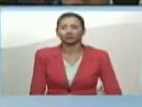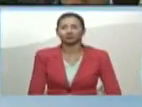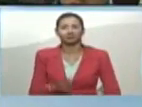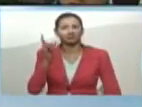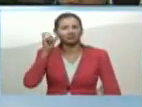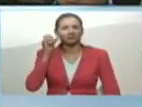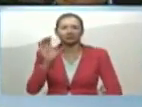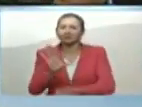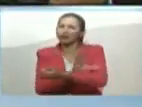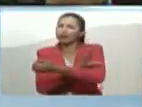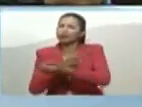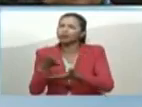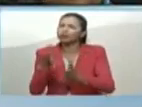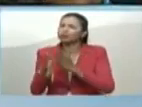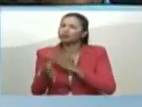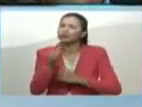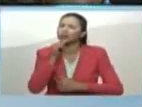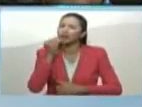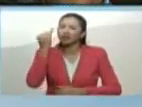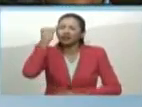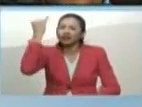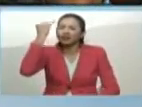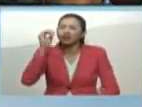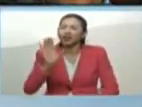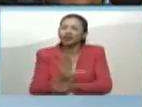¿Dónde sacaron ustedes esa canción?